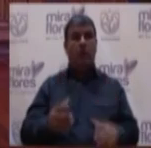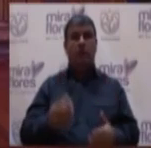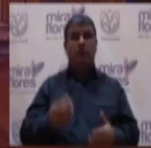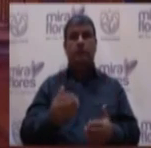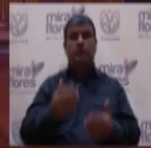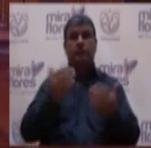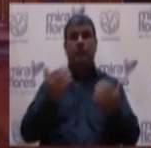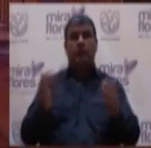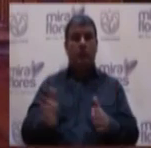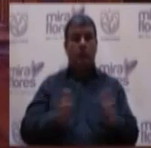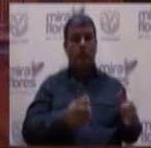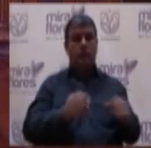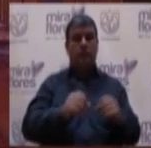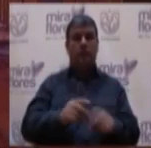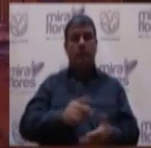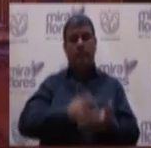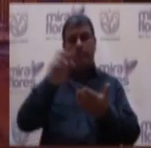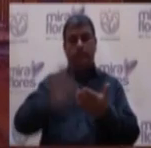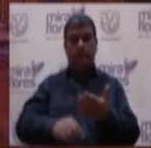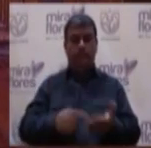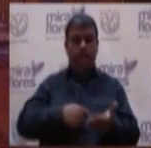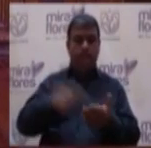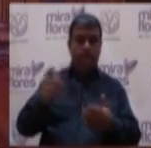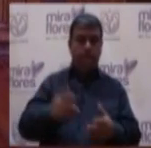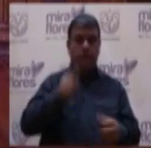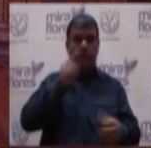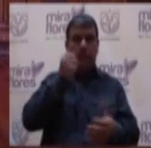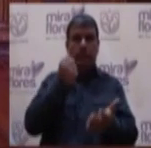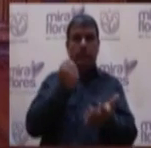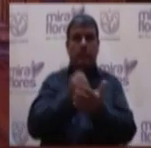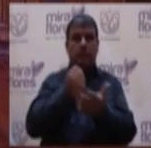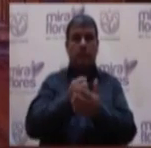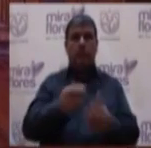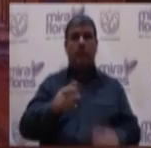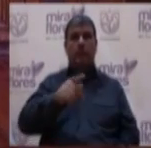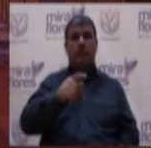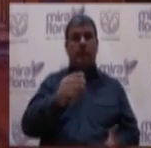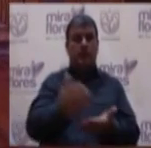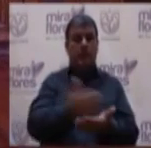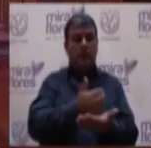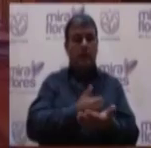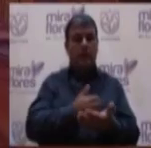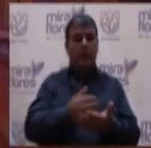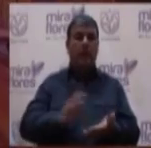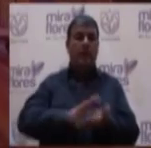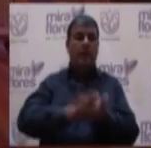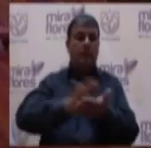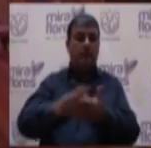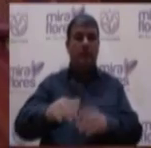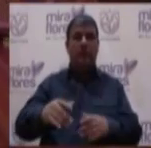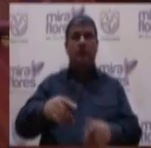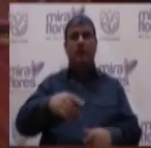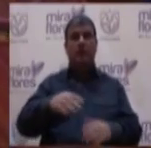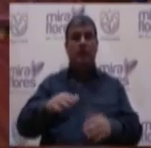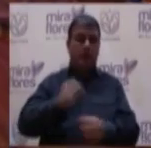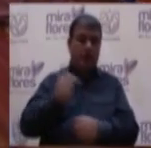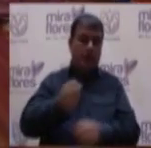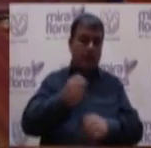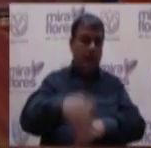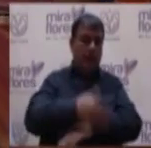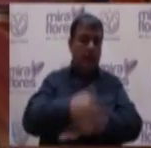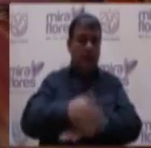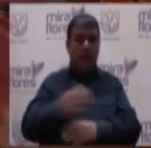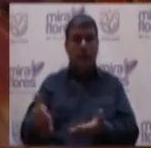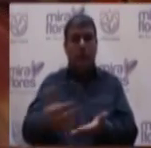Orden del día. Proyecto de ordenanza que aprueba el régimen tributario de los arbitrios de limpieza pública, barrio de calles y recolección de